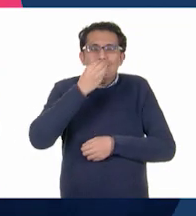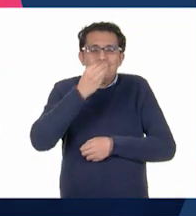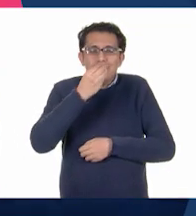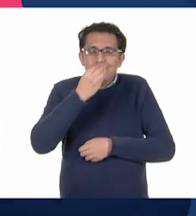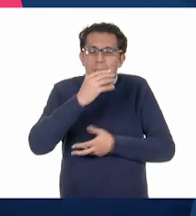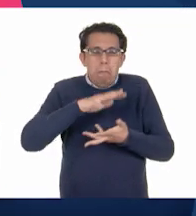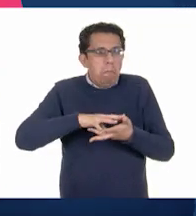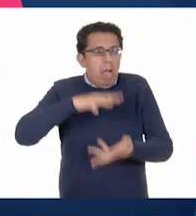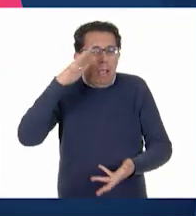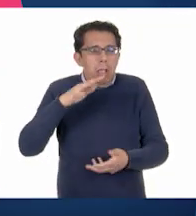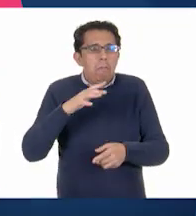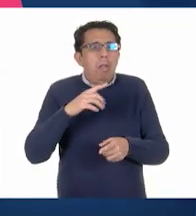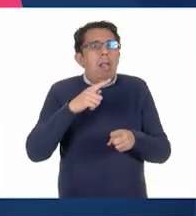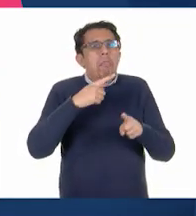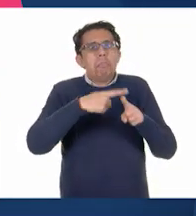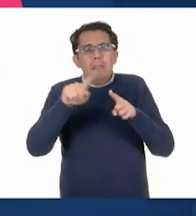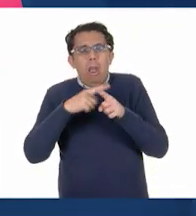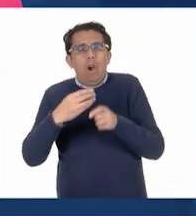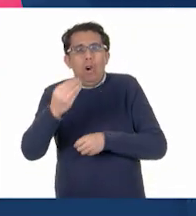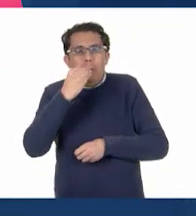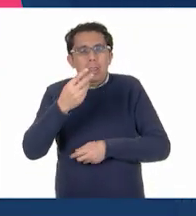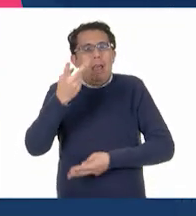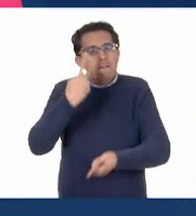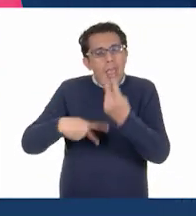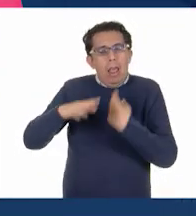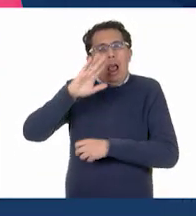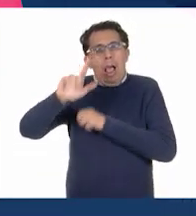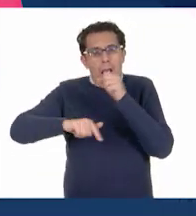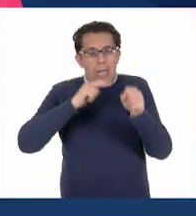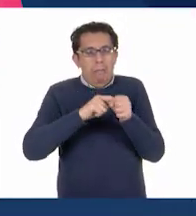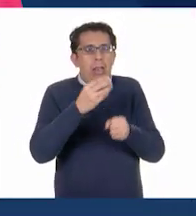o sea, productos de origen animal y vegetal.